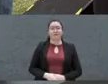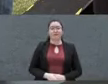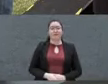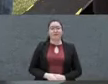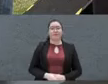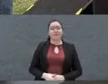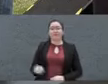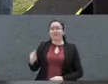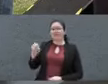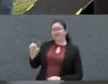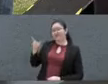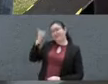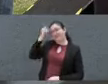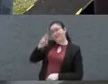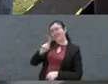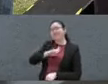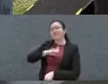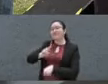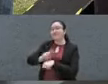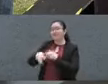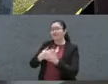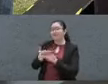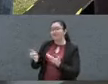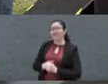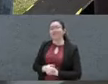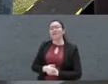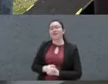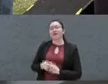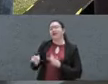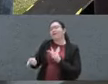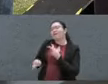¿Qué tal, doctora? Buen día para todos y todas. Aprovechando la pregunta de los